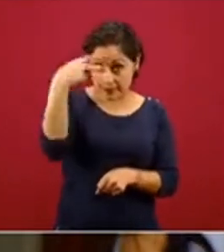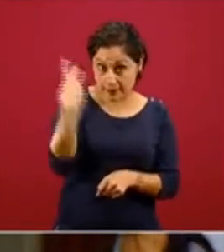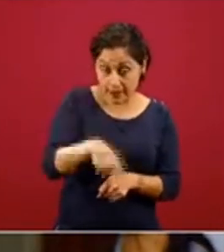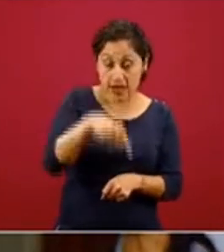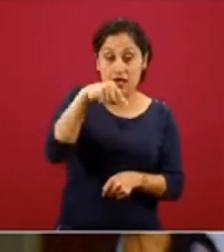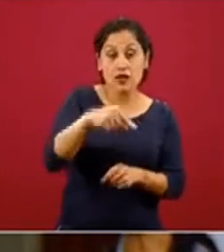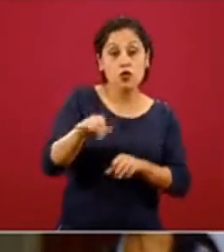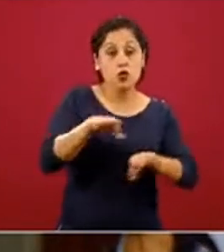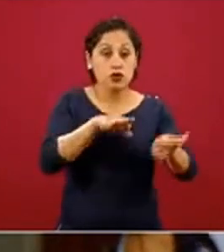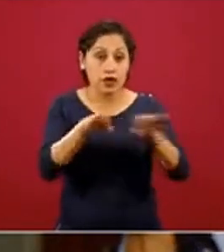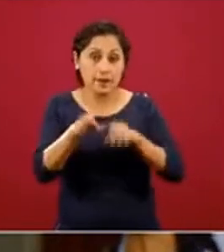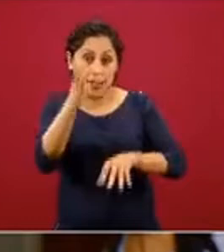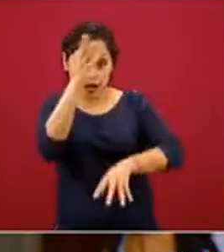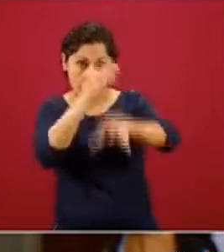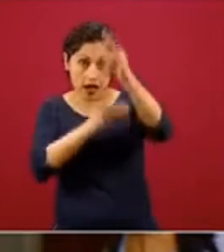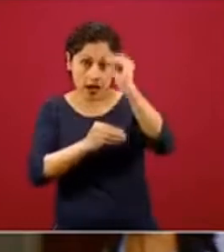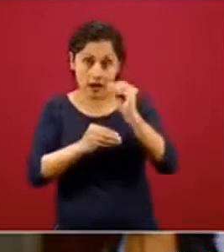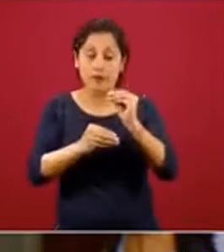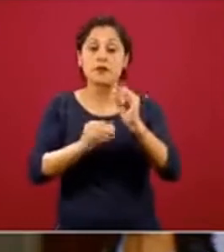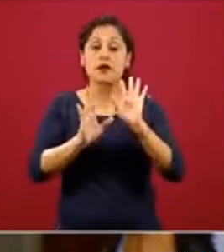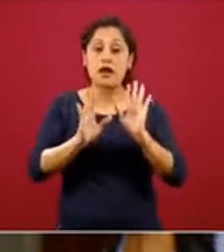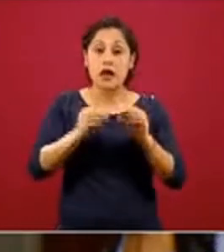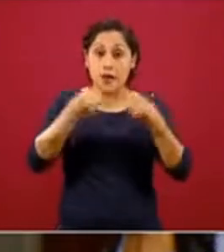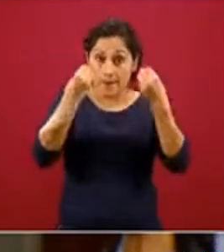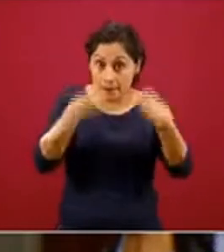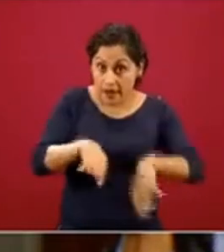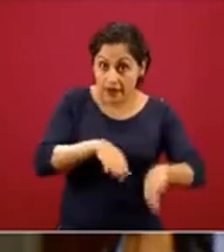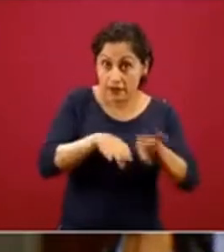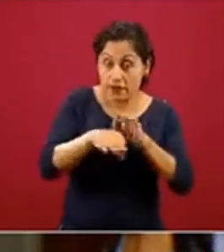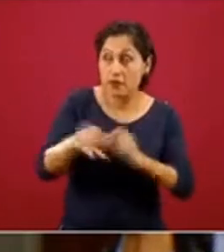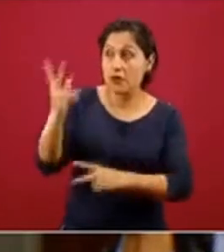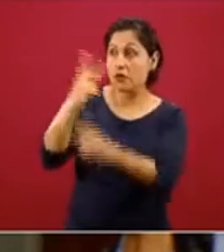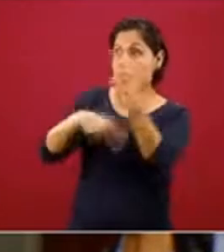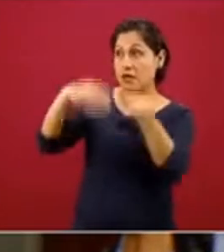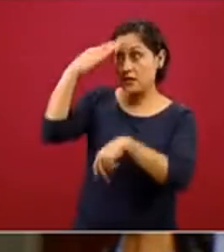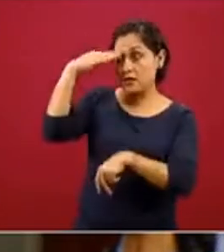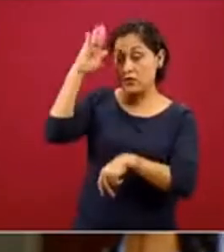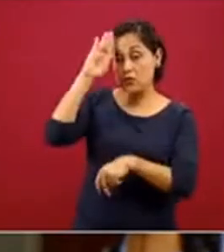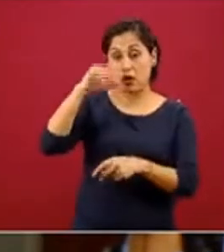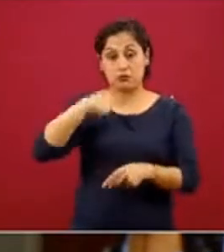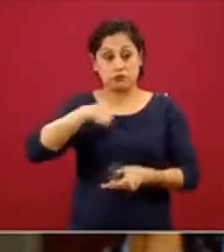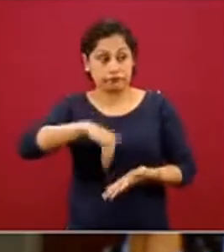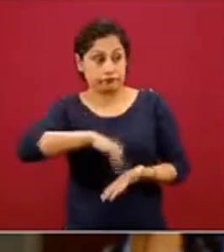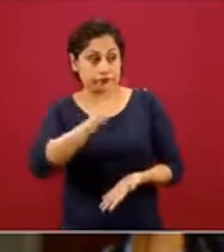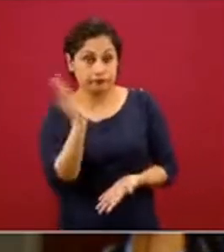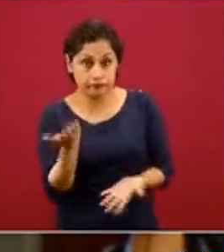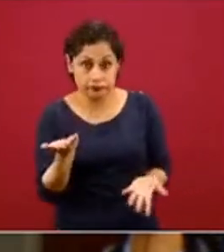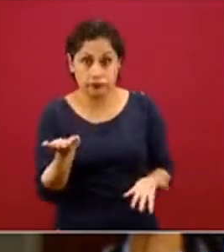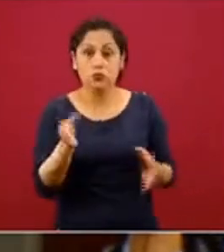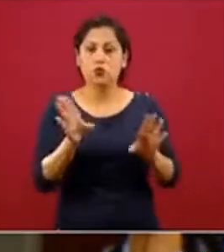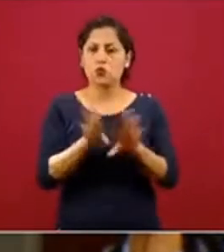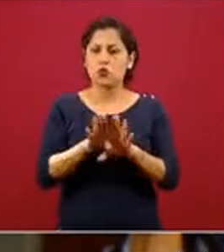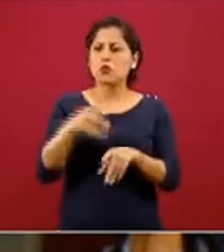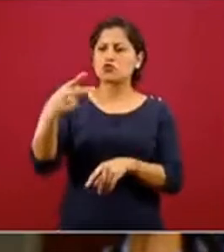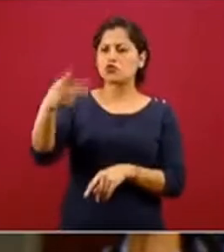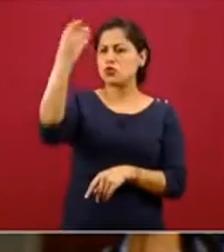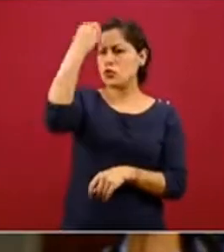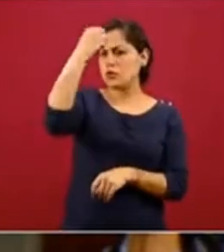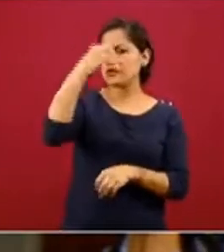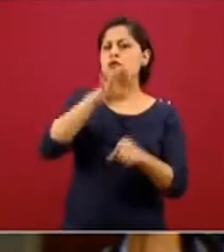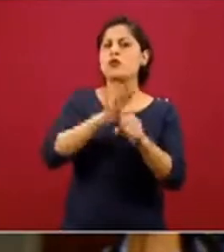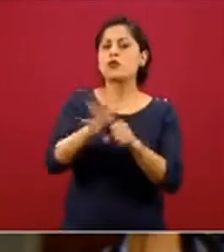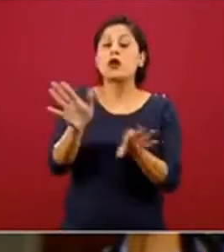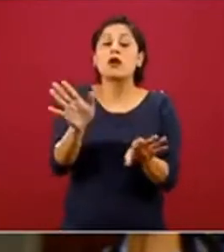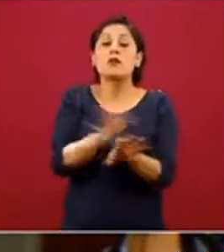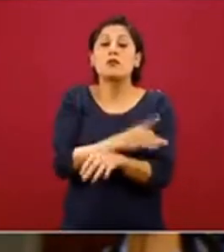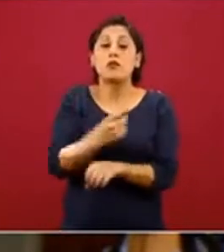como argumentan. ¿Qué tanto, desde su punto de vista, usted como especialista en epidemiología en la salud, siendo que no hay especialistas de este calibre en México,